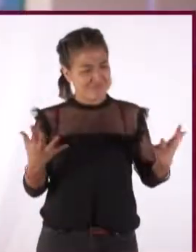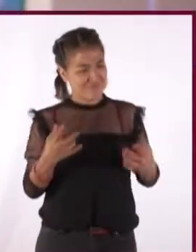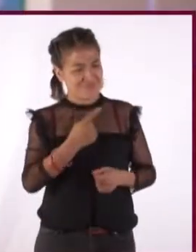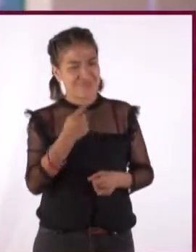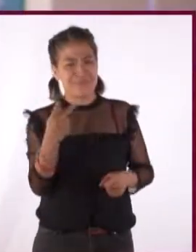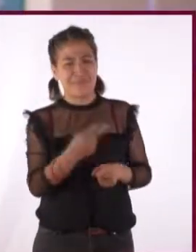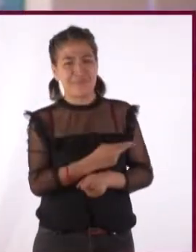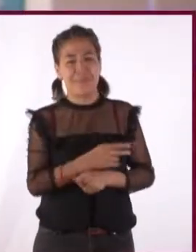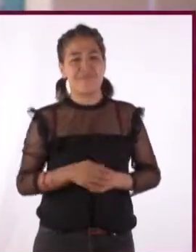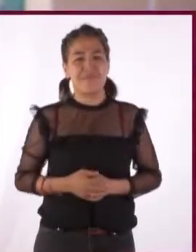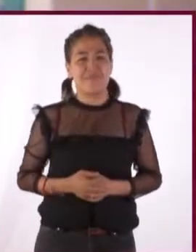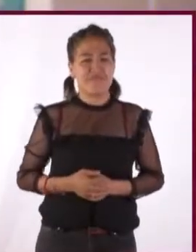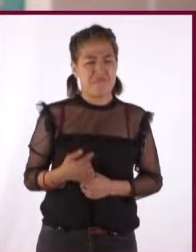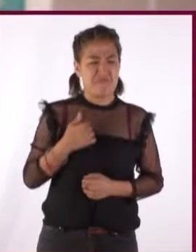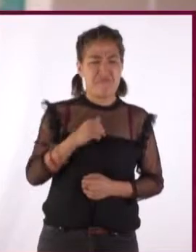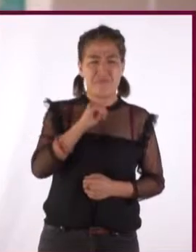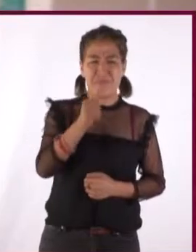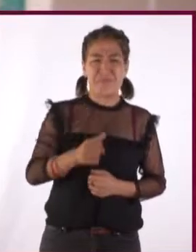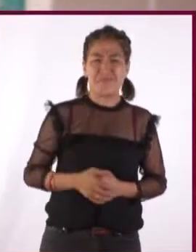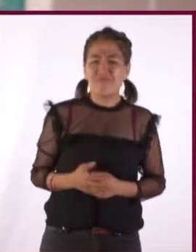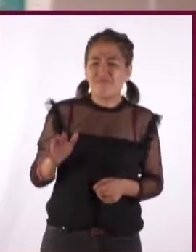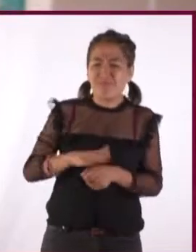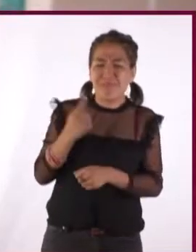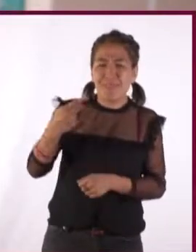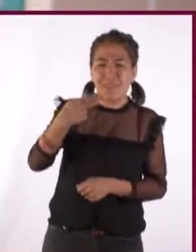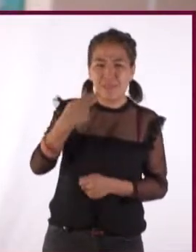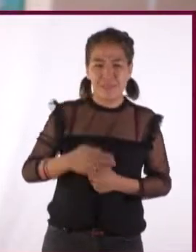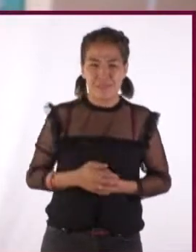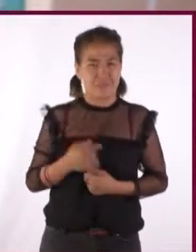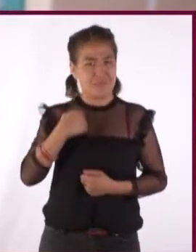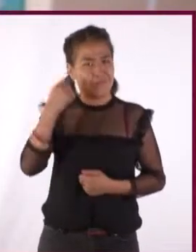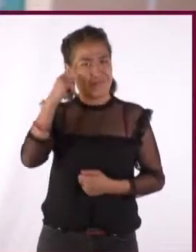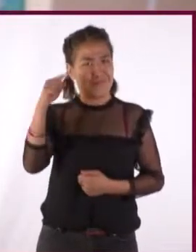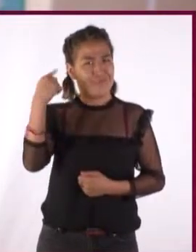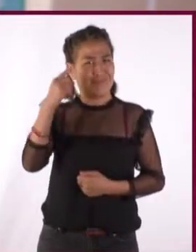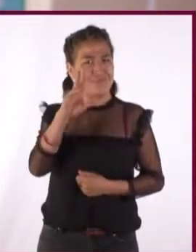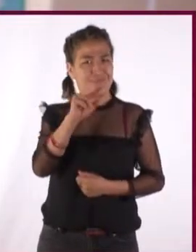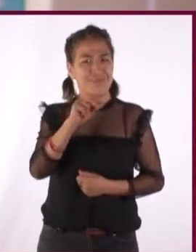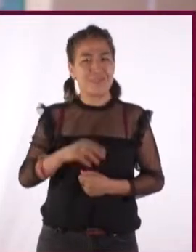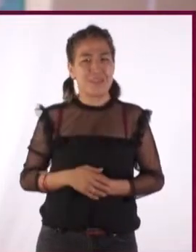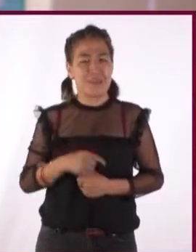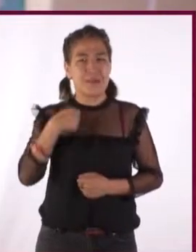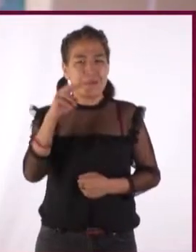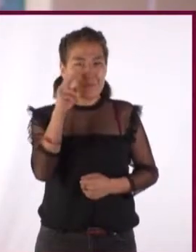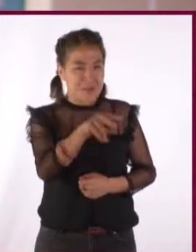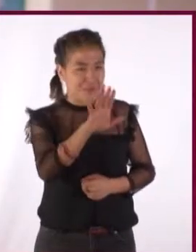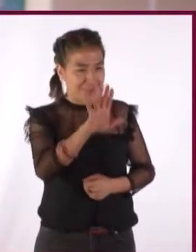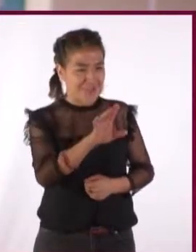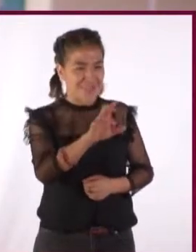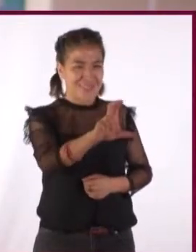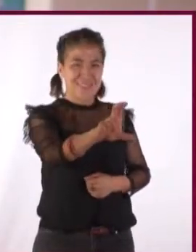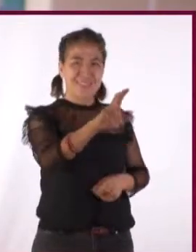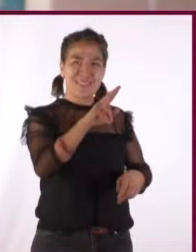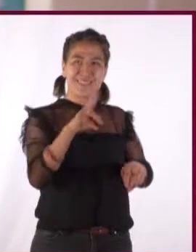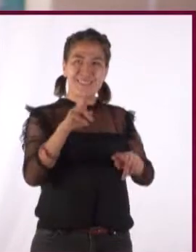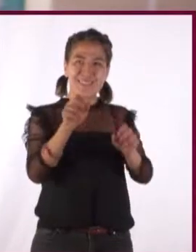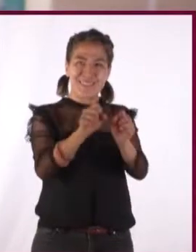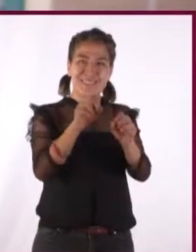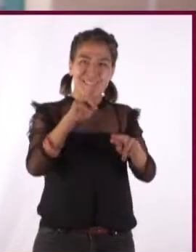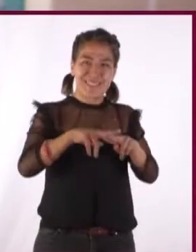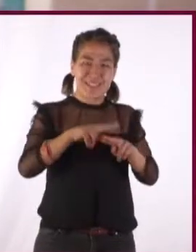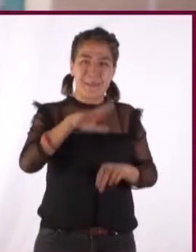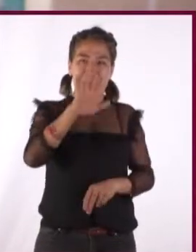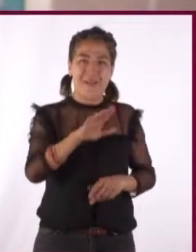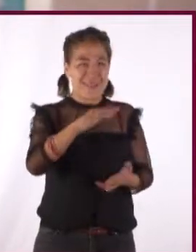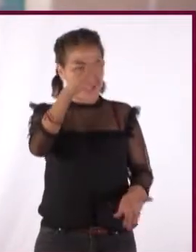te pasó, Dímara? Pues a mí nada, ¿por qué? No estoy loco, ¿eh? Yo podría haber jurado que esta silla era del tamaño normal. ¿O será